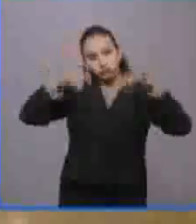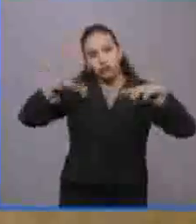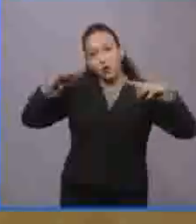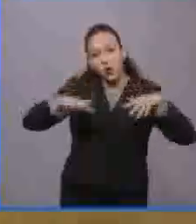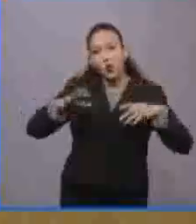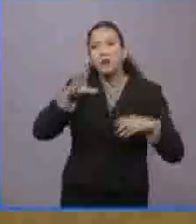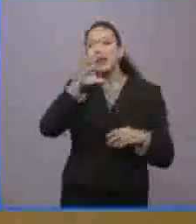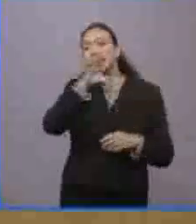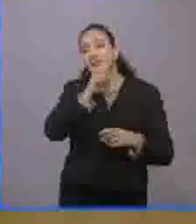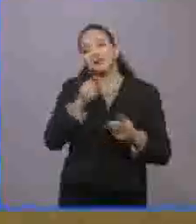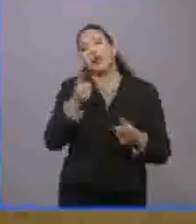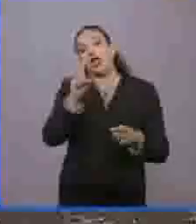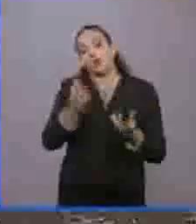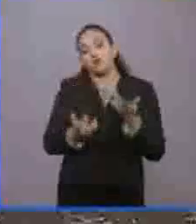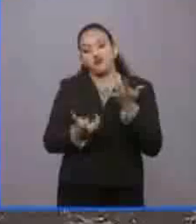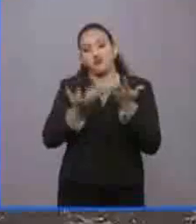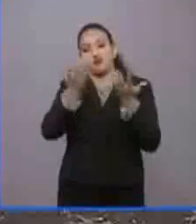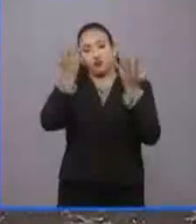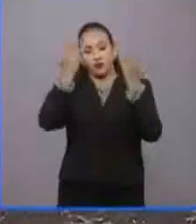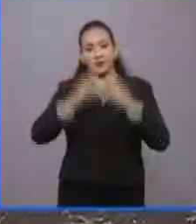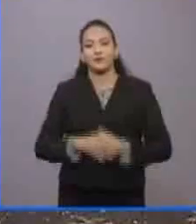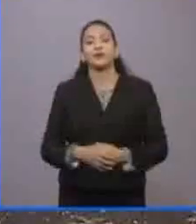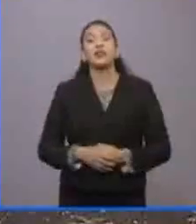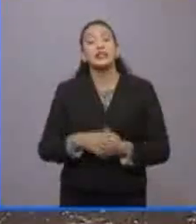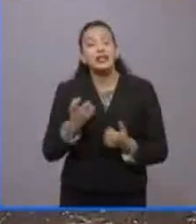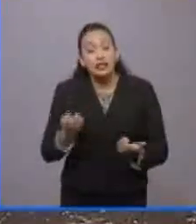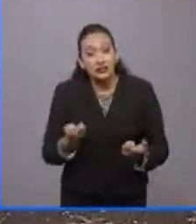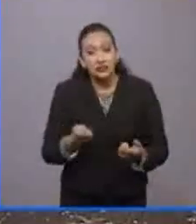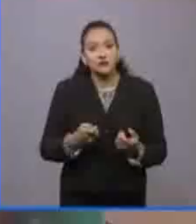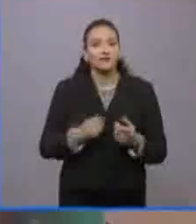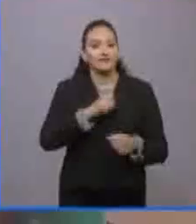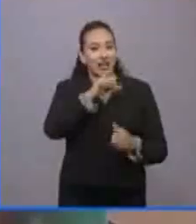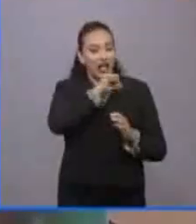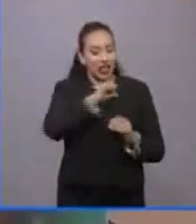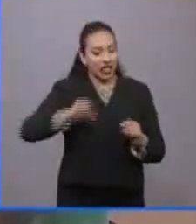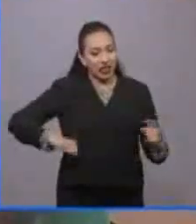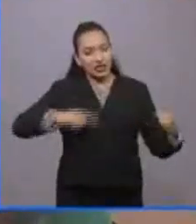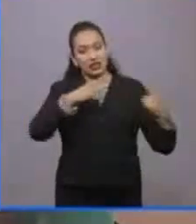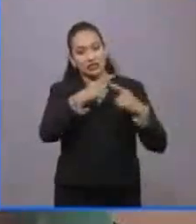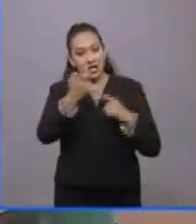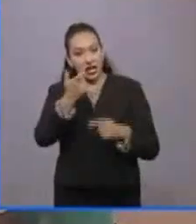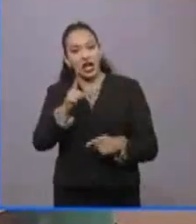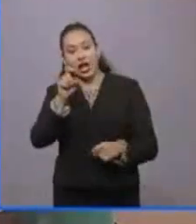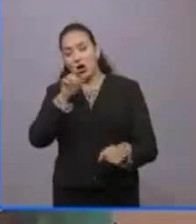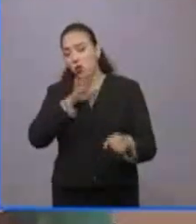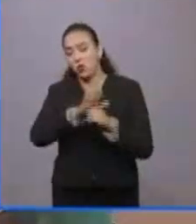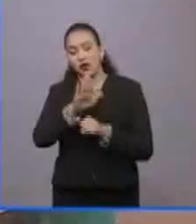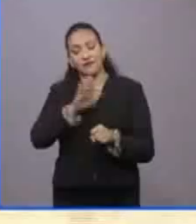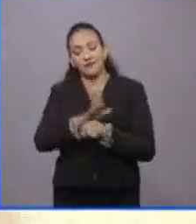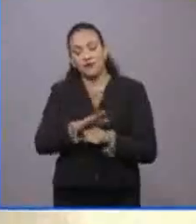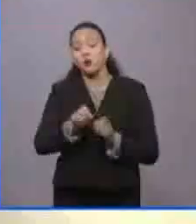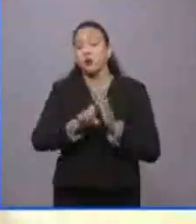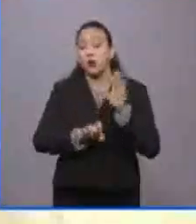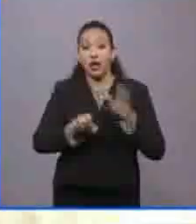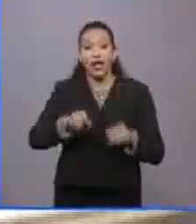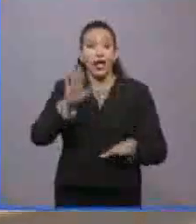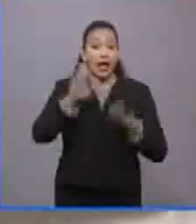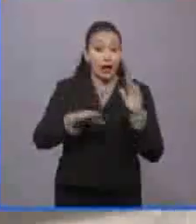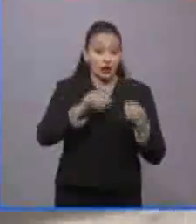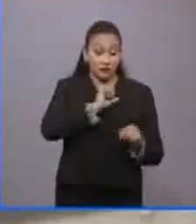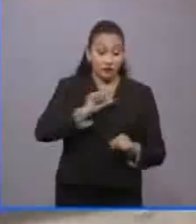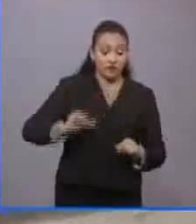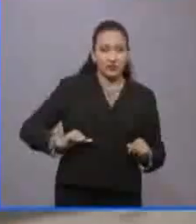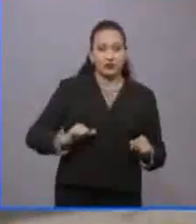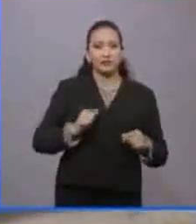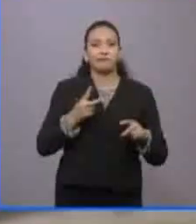Mencionaron que esta situación ha generado afectaciones visibles en varias alcaldías, donde se han incrementado los cortes de suministro de agua y